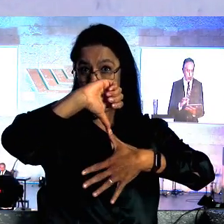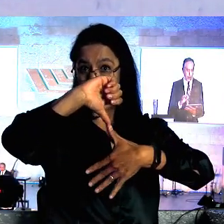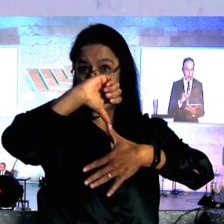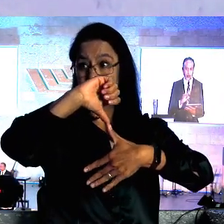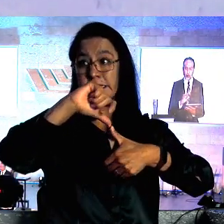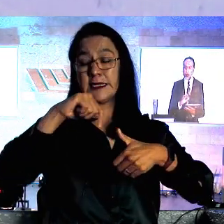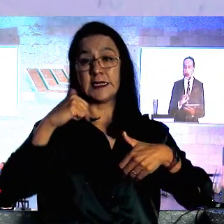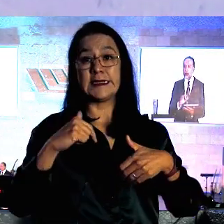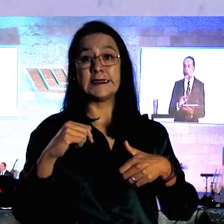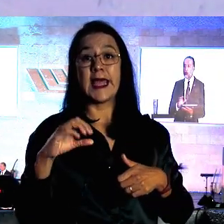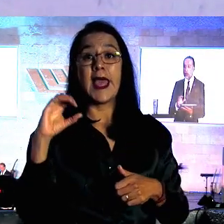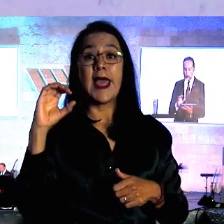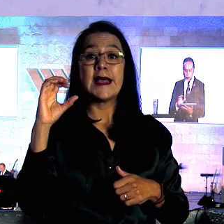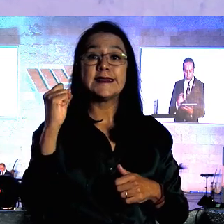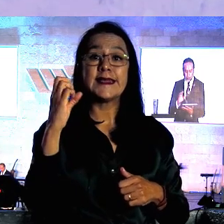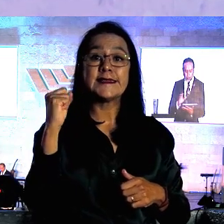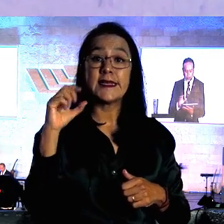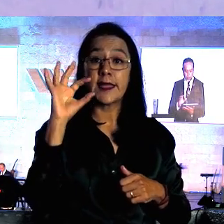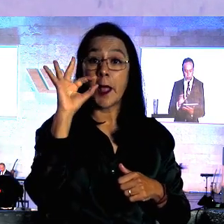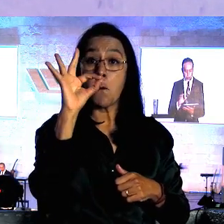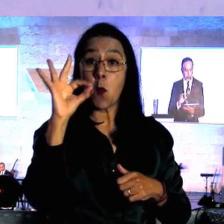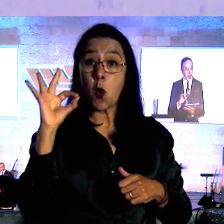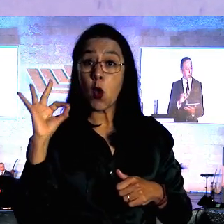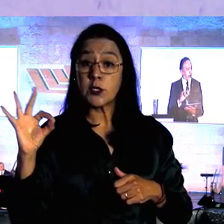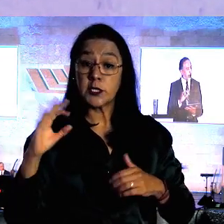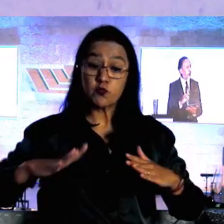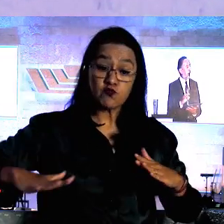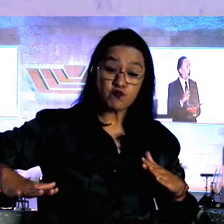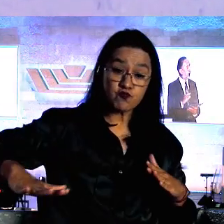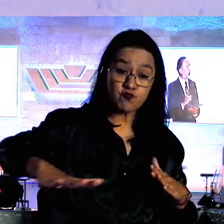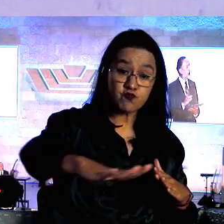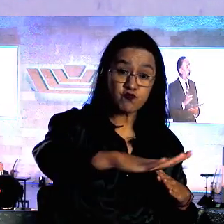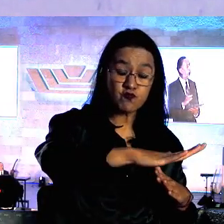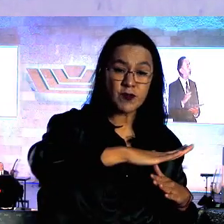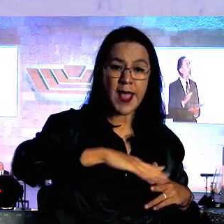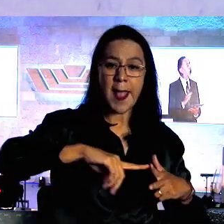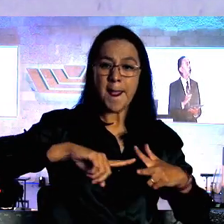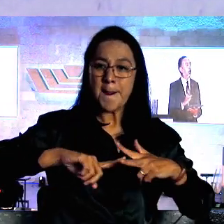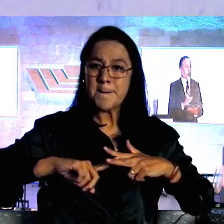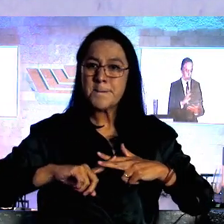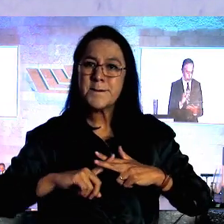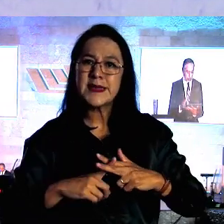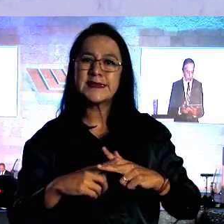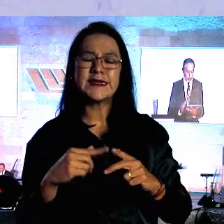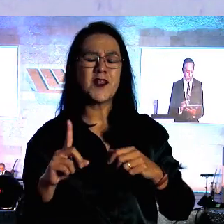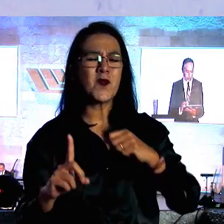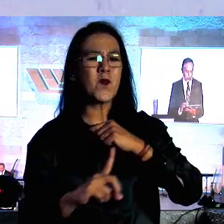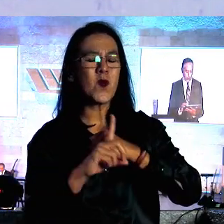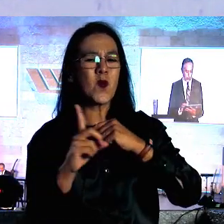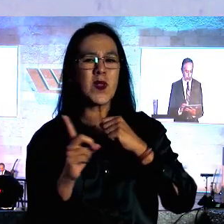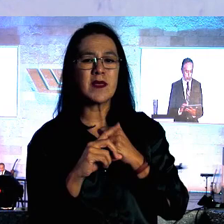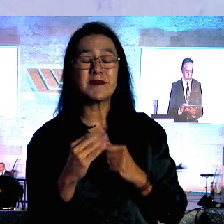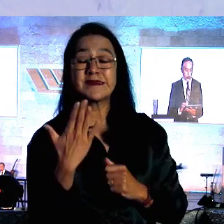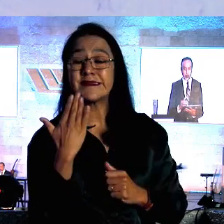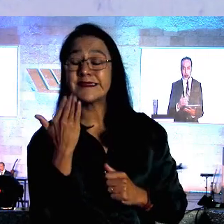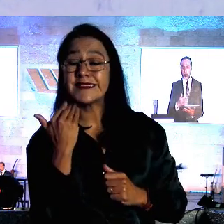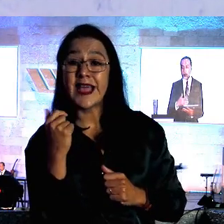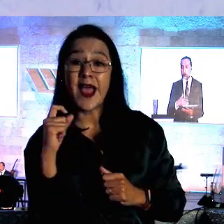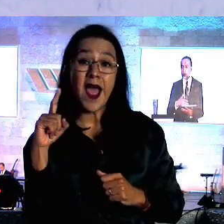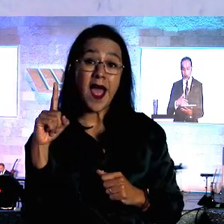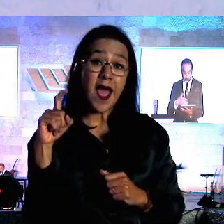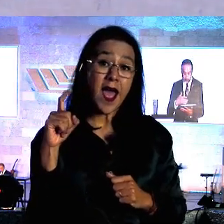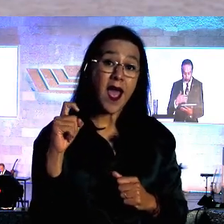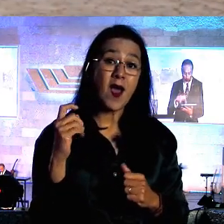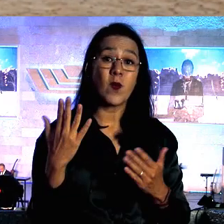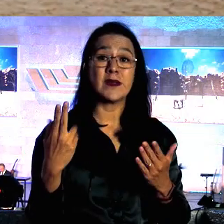el 60% del territorio empieza a verse perjudicado por la falta de agua. Y obviamente eso